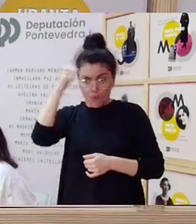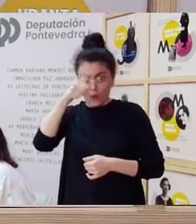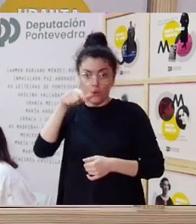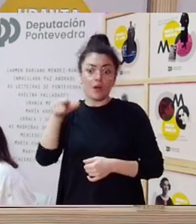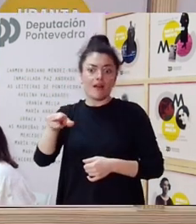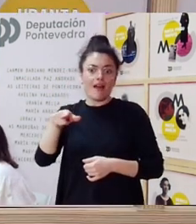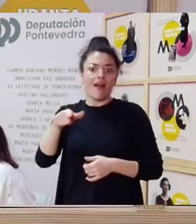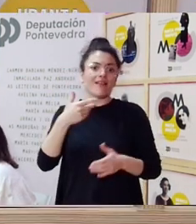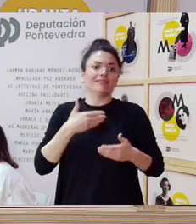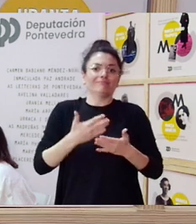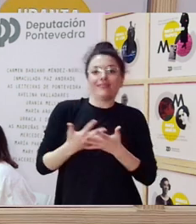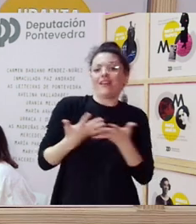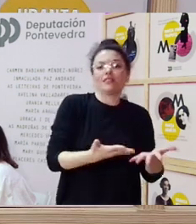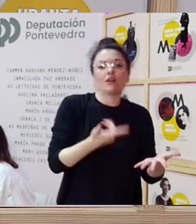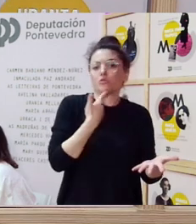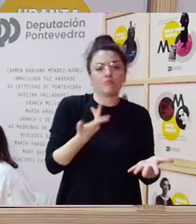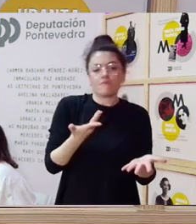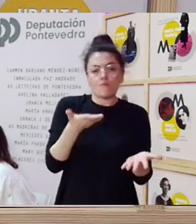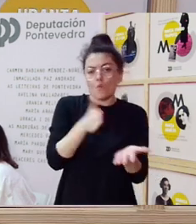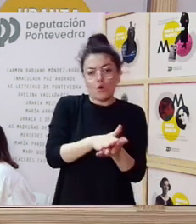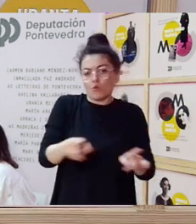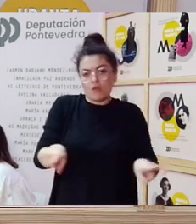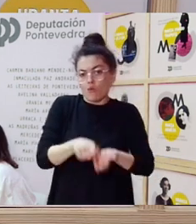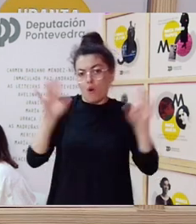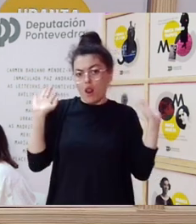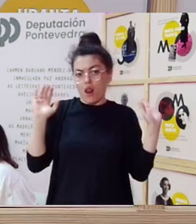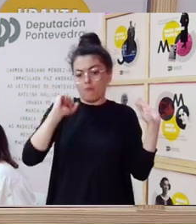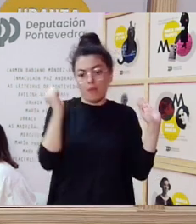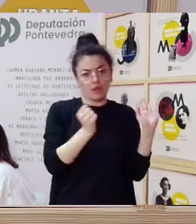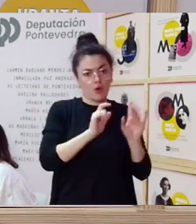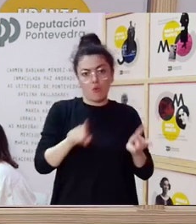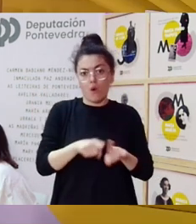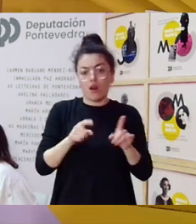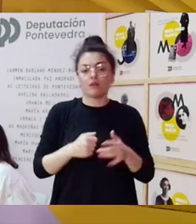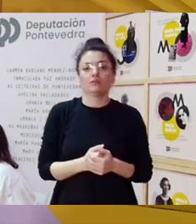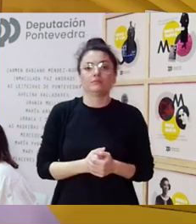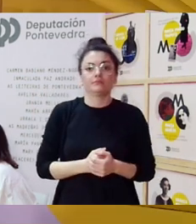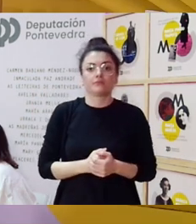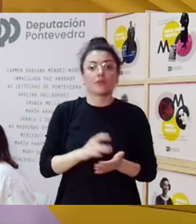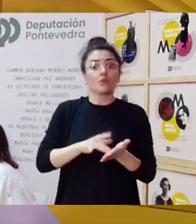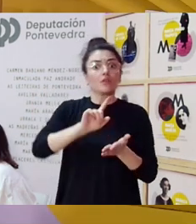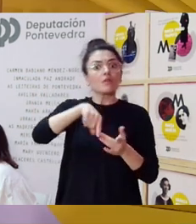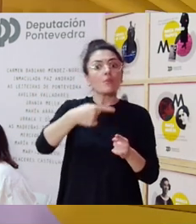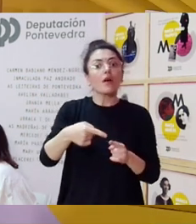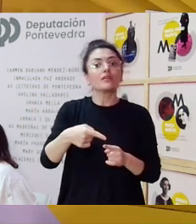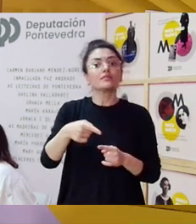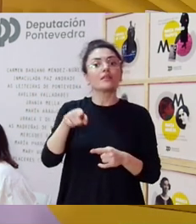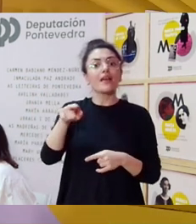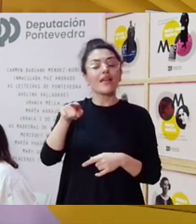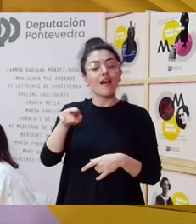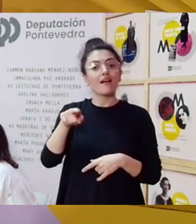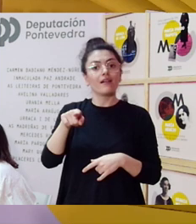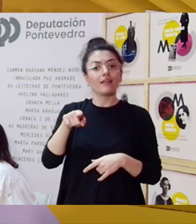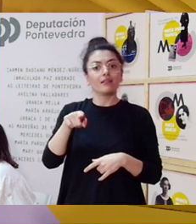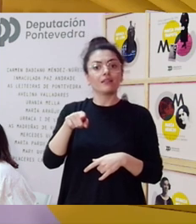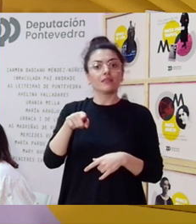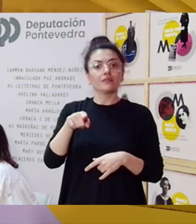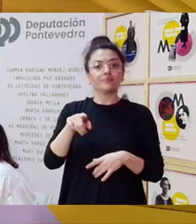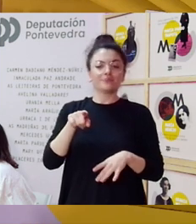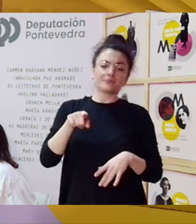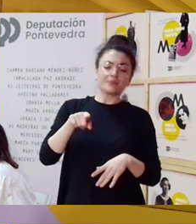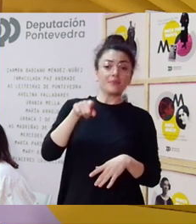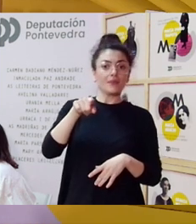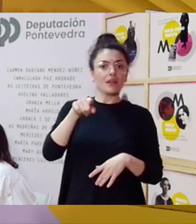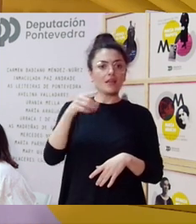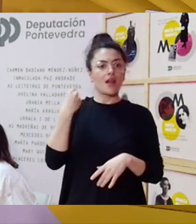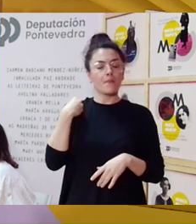morreron igual. E morreron igual. Sí. E despois de aí, ela destinaron, porque non estaba